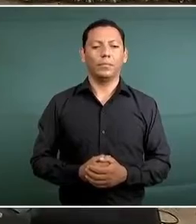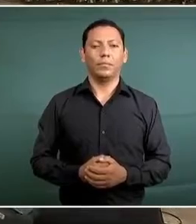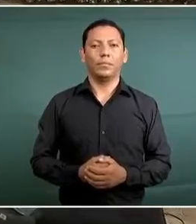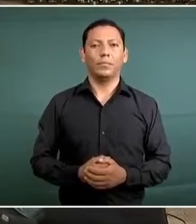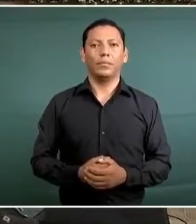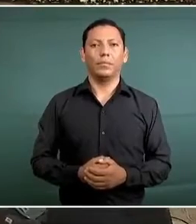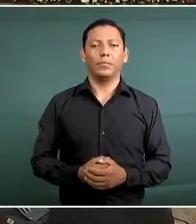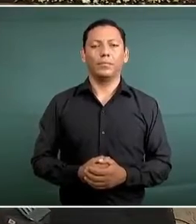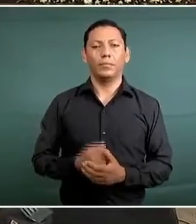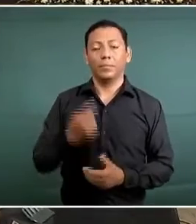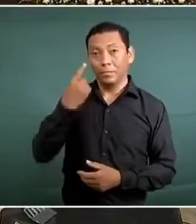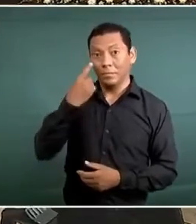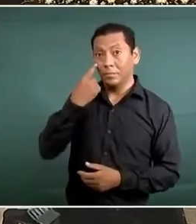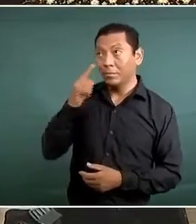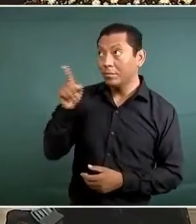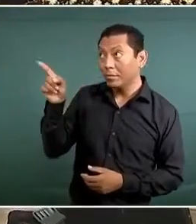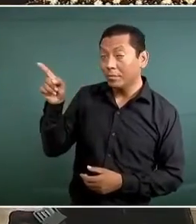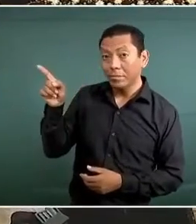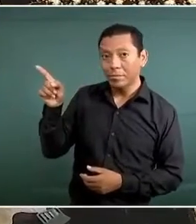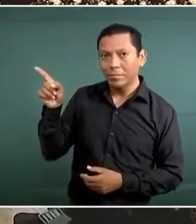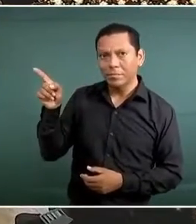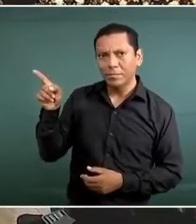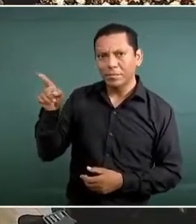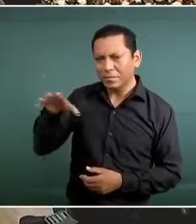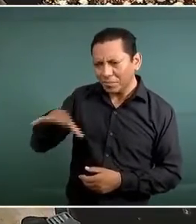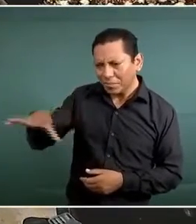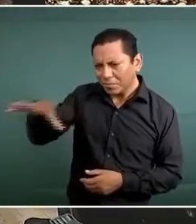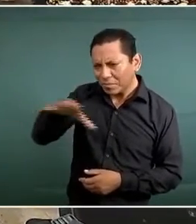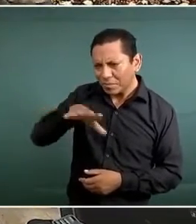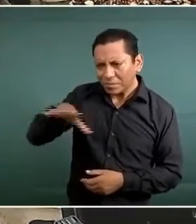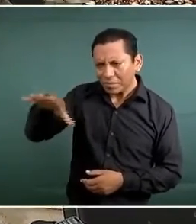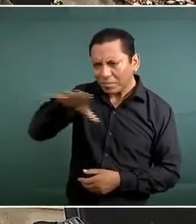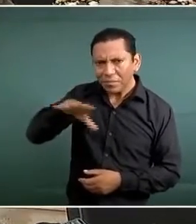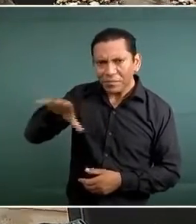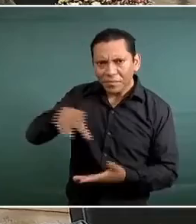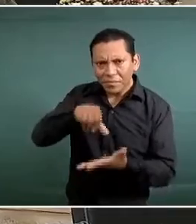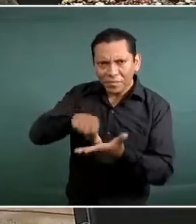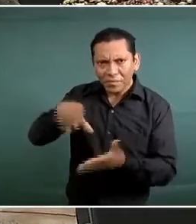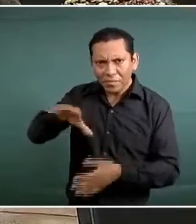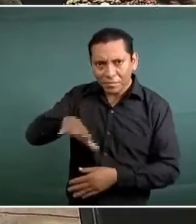esto es la zona metropolitana.